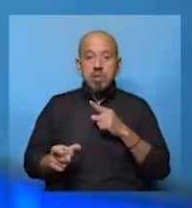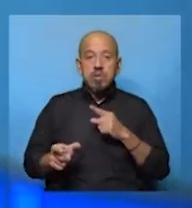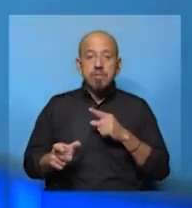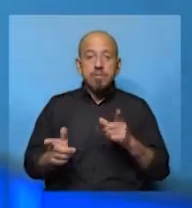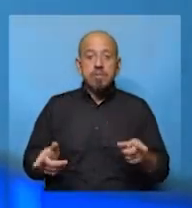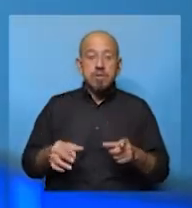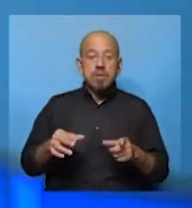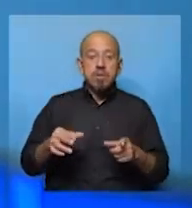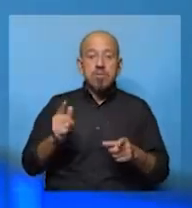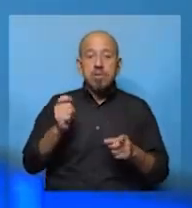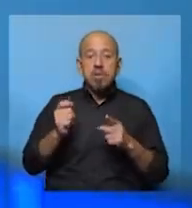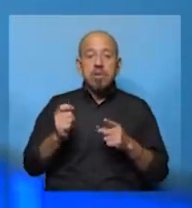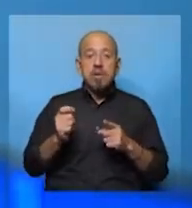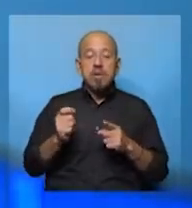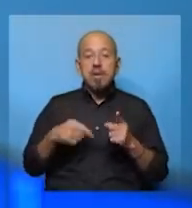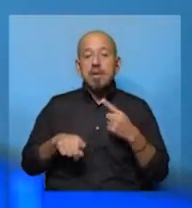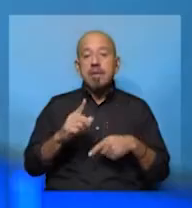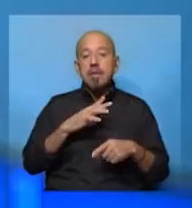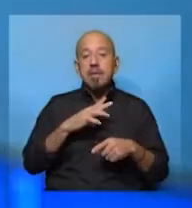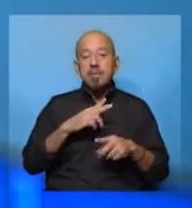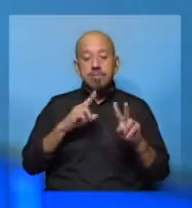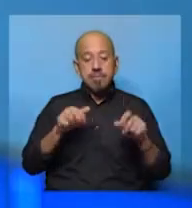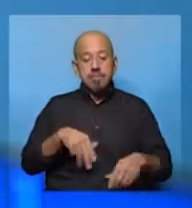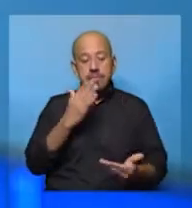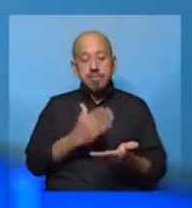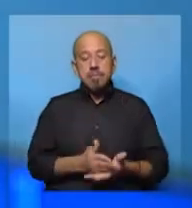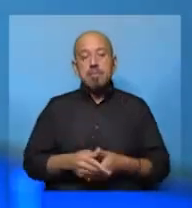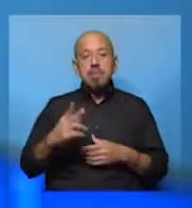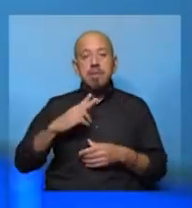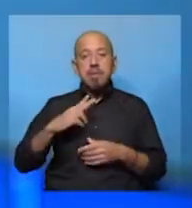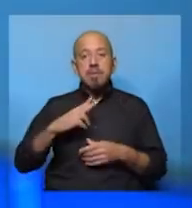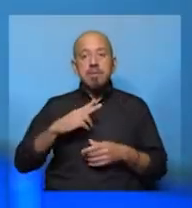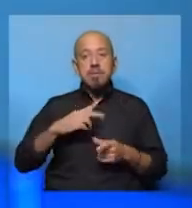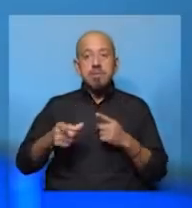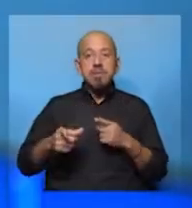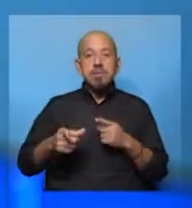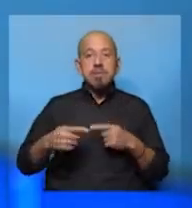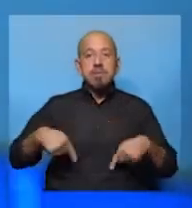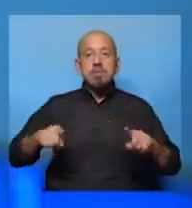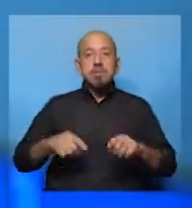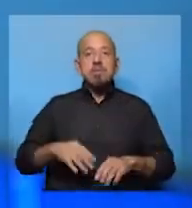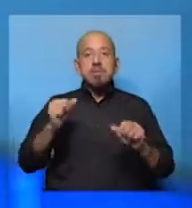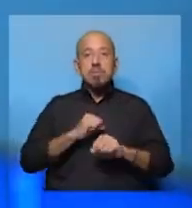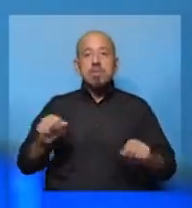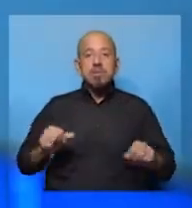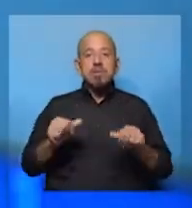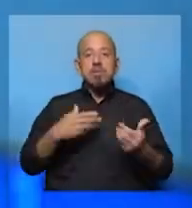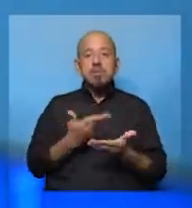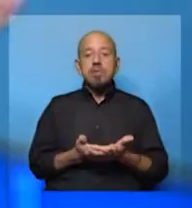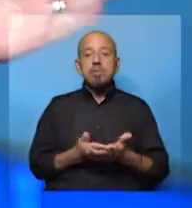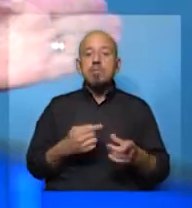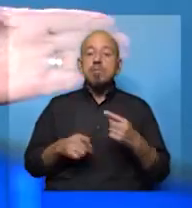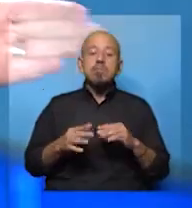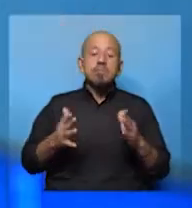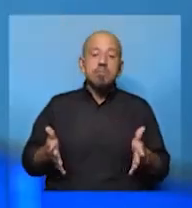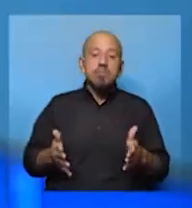Estatal Ah Es decir que se rige en el marco del derecho privado donde hay instituciones privadas que podrán hacer propuestas etcétera etcétera